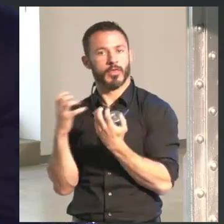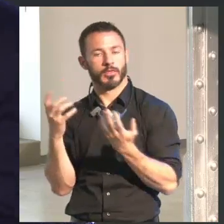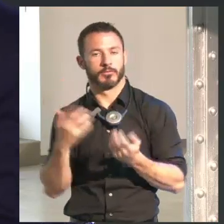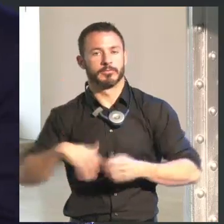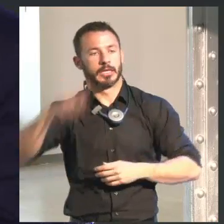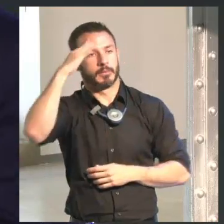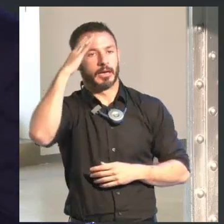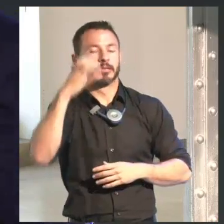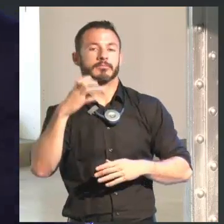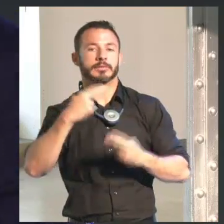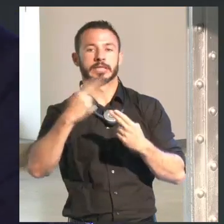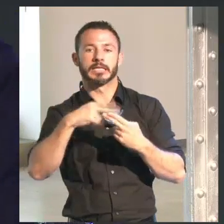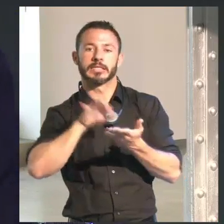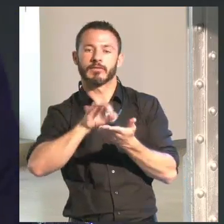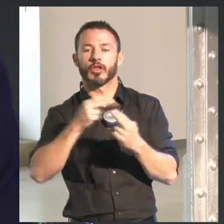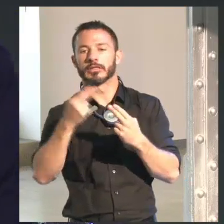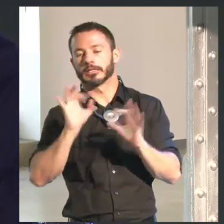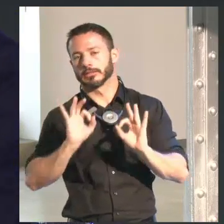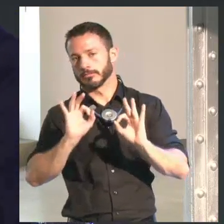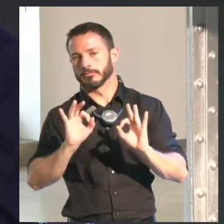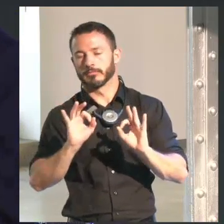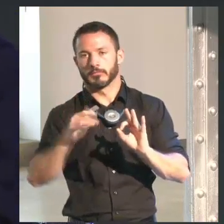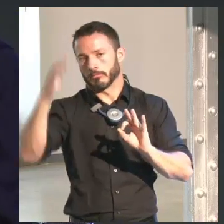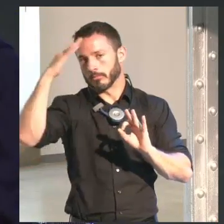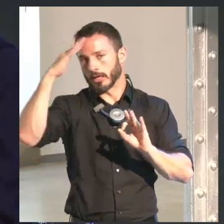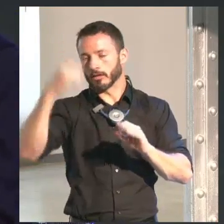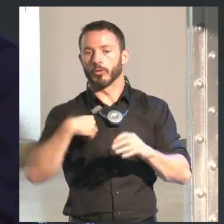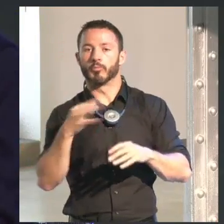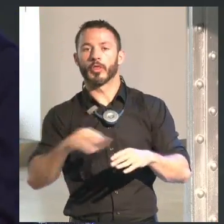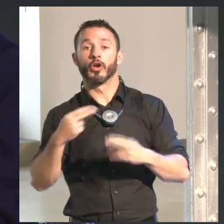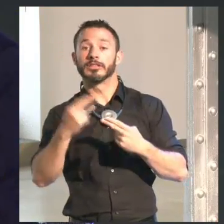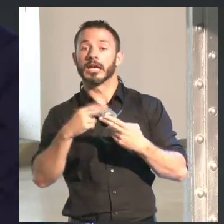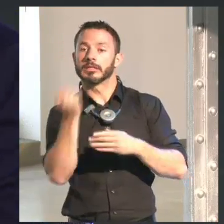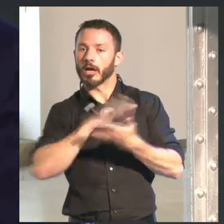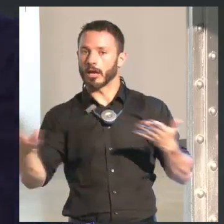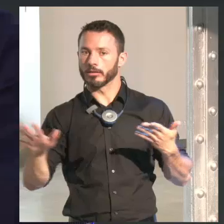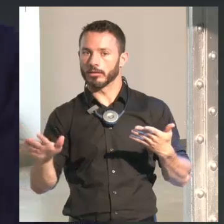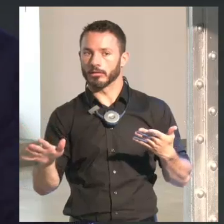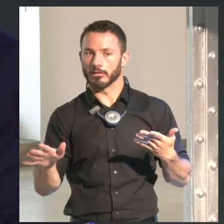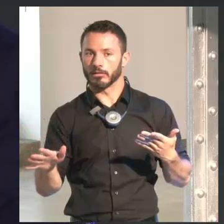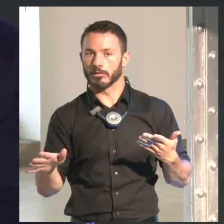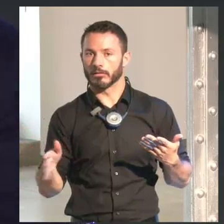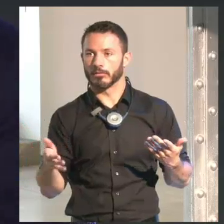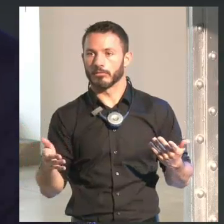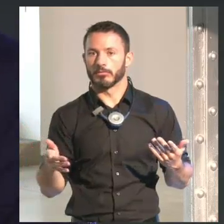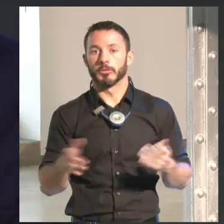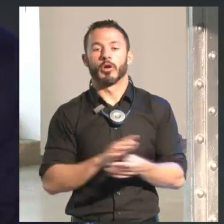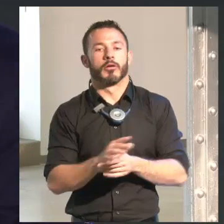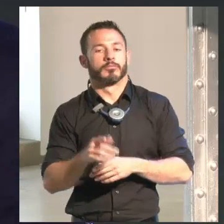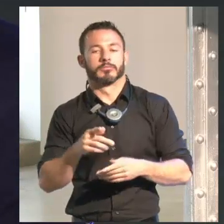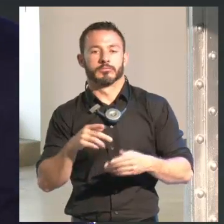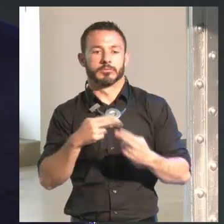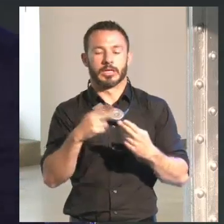un servicio de taxi, has comentado que yo pudiera cogerlo gratuitamente. Y a cambio el taxista pues llevara su publicidad, me dejara a